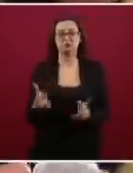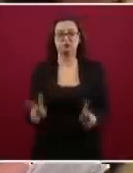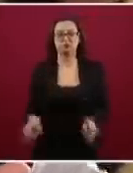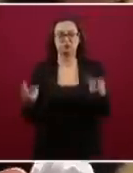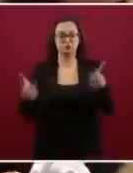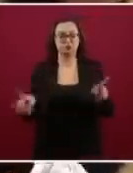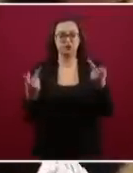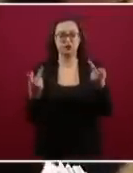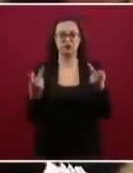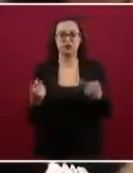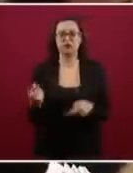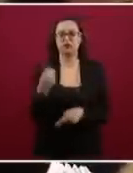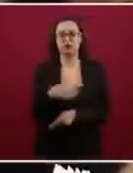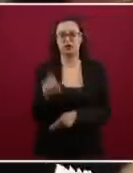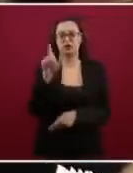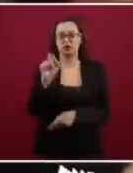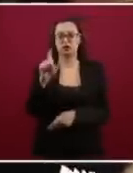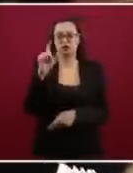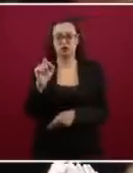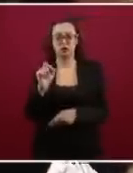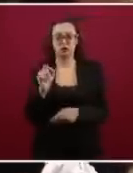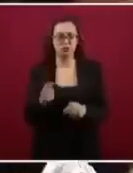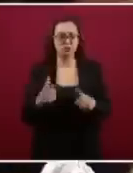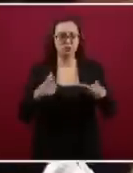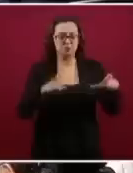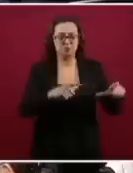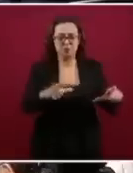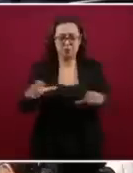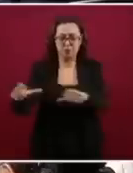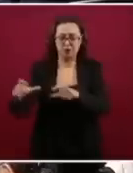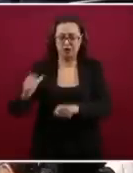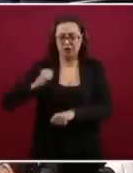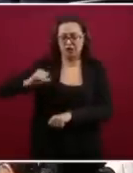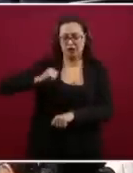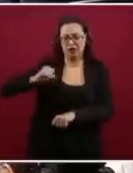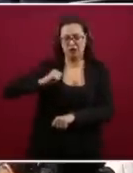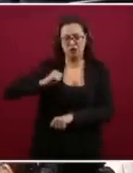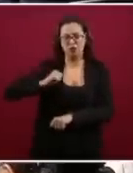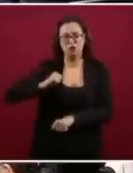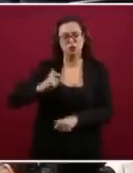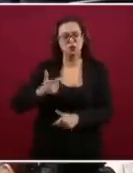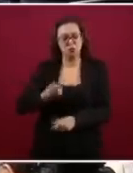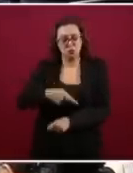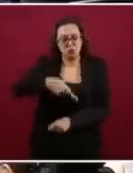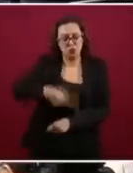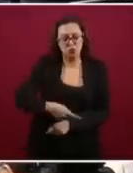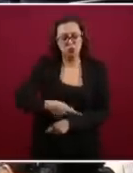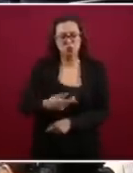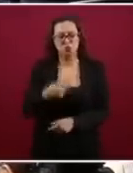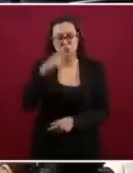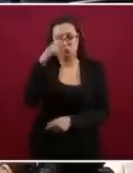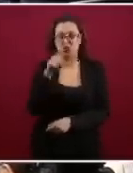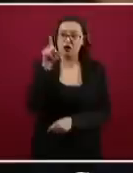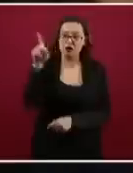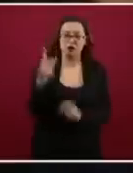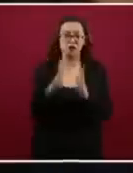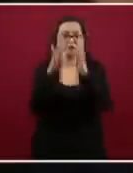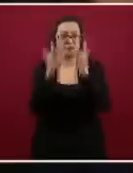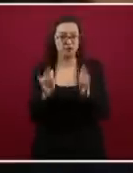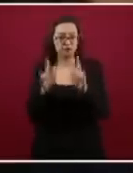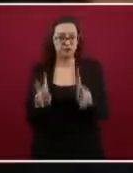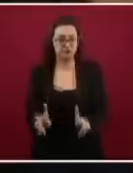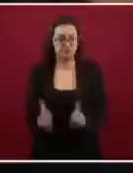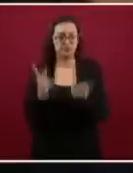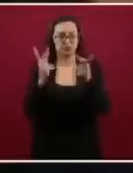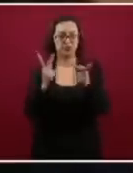de 120 piezas arqueológicas precolombinas patrimonio mexicano en Francia.